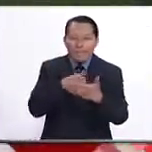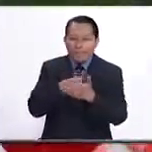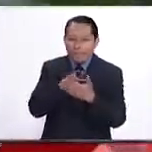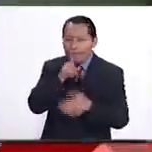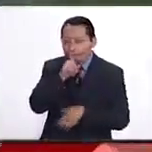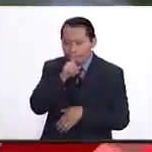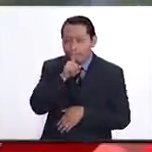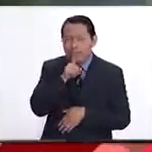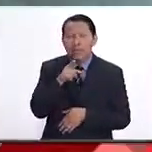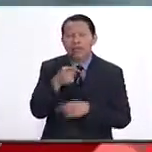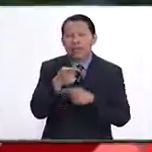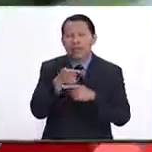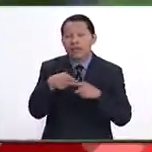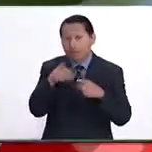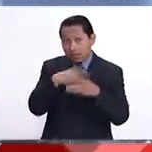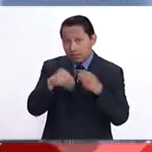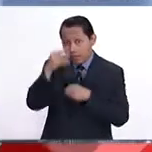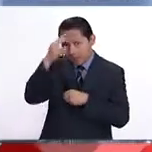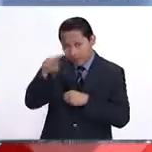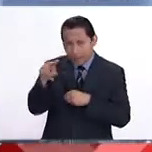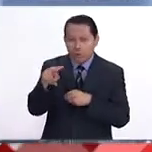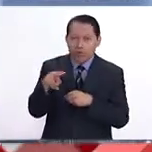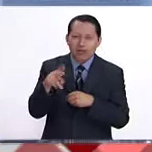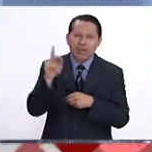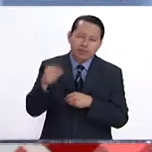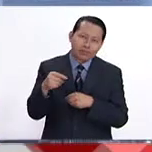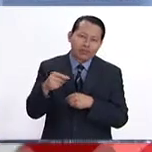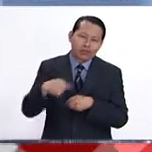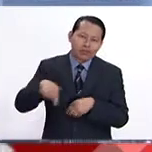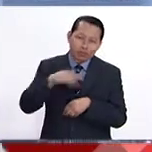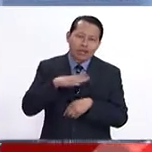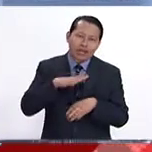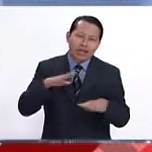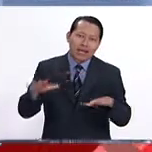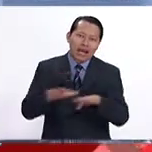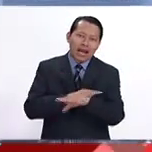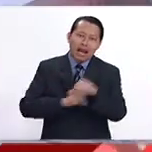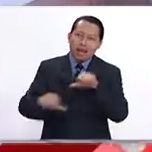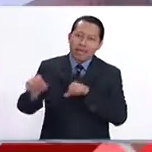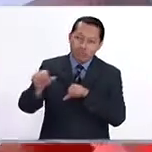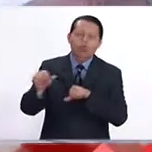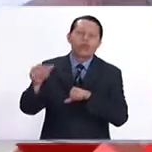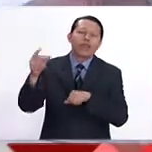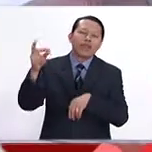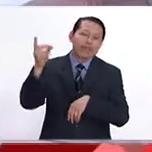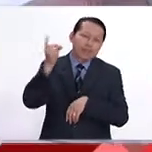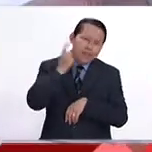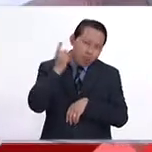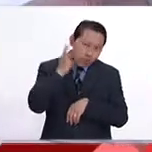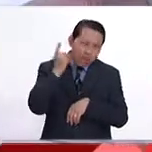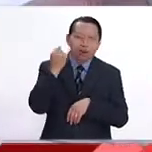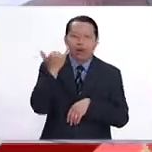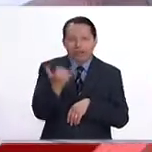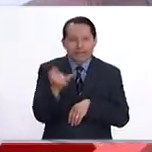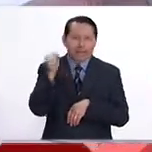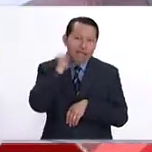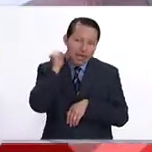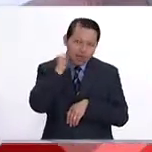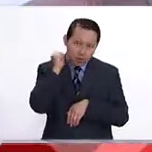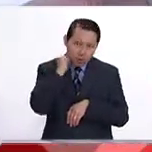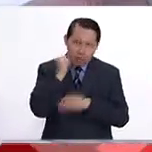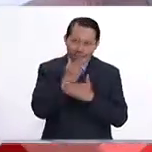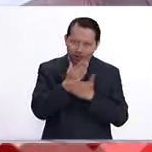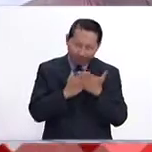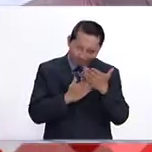En el caso de México, bueno, indudablemente, nosotros cambiamos diputados y cambiamos senadores hacia mediados de año, e